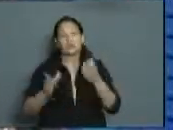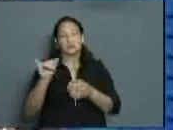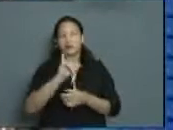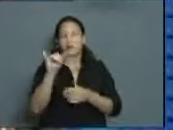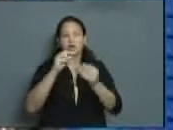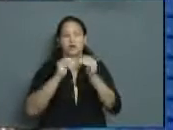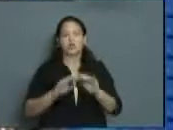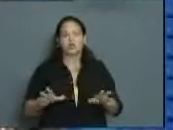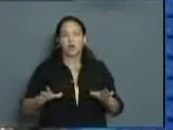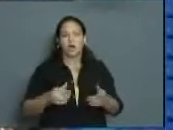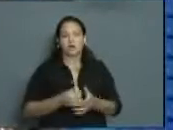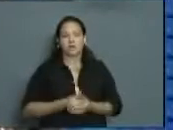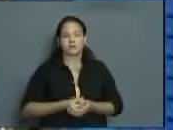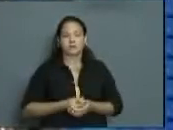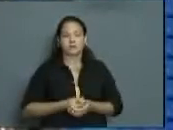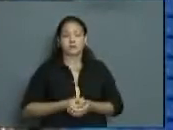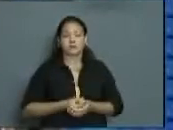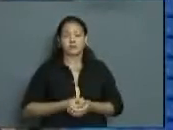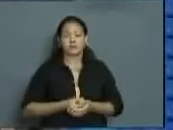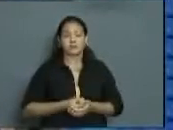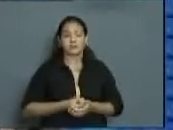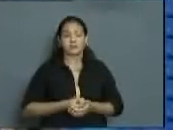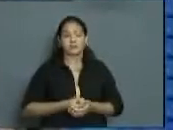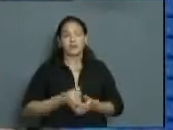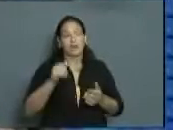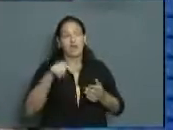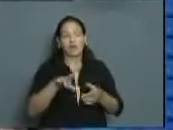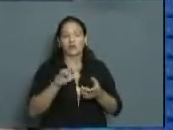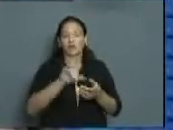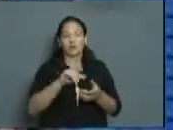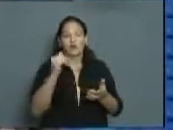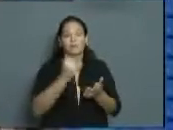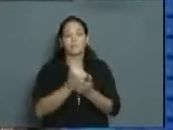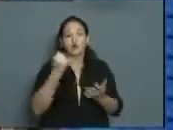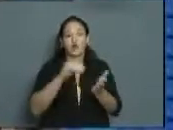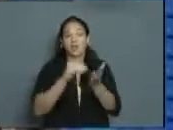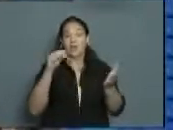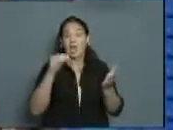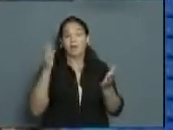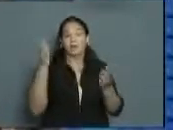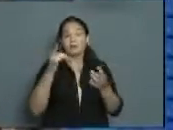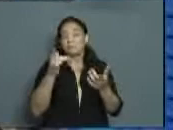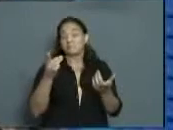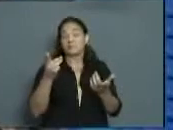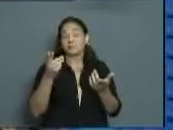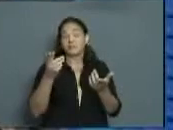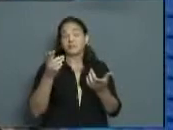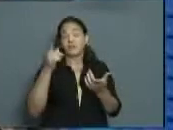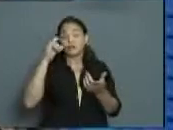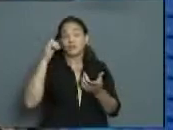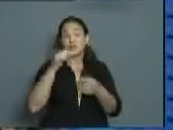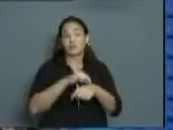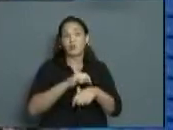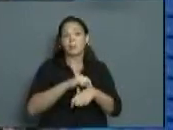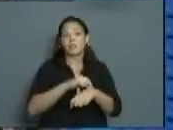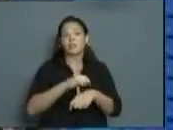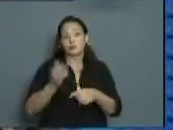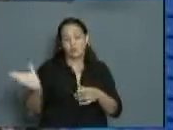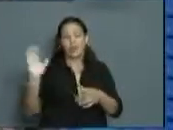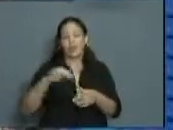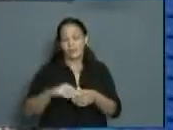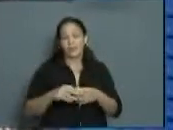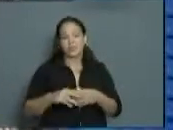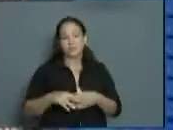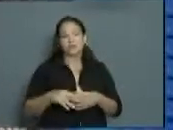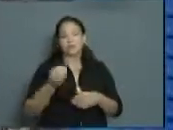protegen, y por eso en este momento no son la prioridad del sistema de vacunación, que en un momento van a empezar a llegar las vacunas de refuerzo para